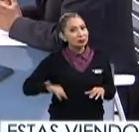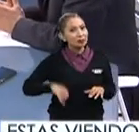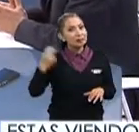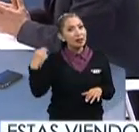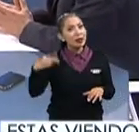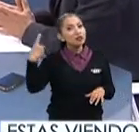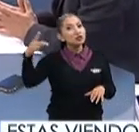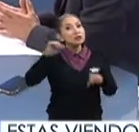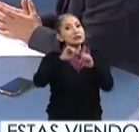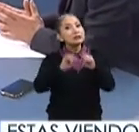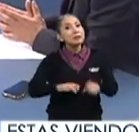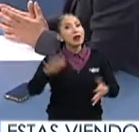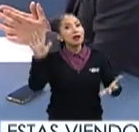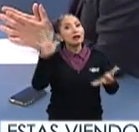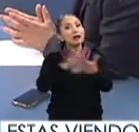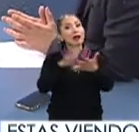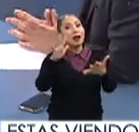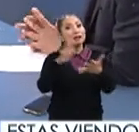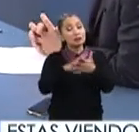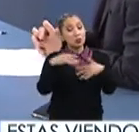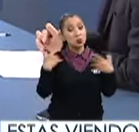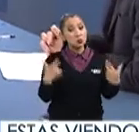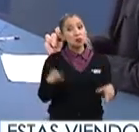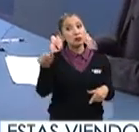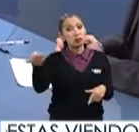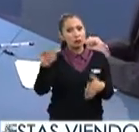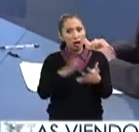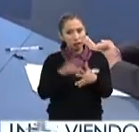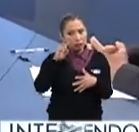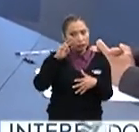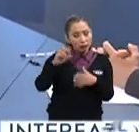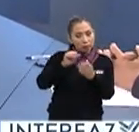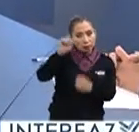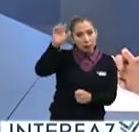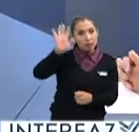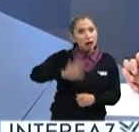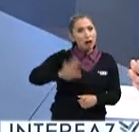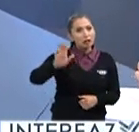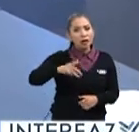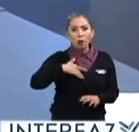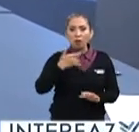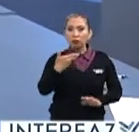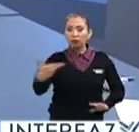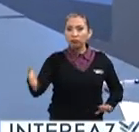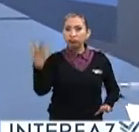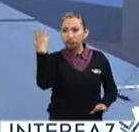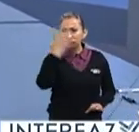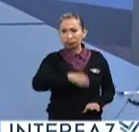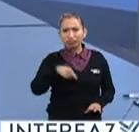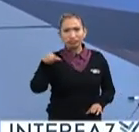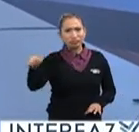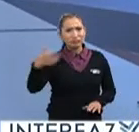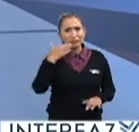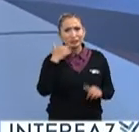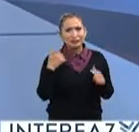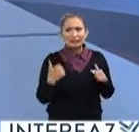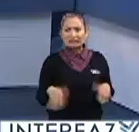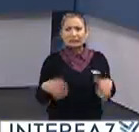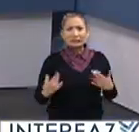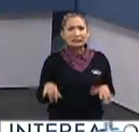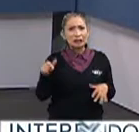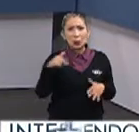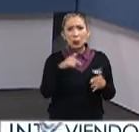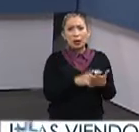que es su sistema penitenciario, que creo que son cárceles que a veces hasta parecen como hoteles, parecen, ¿no?